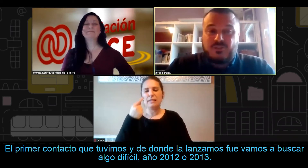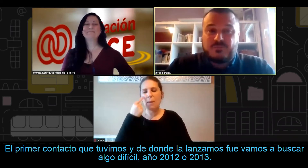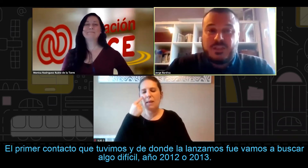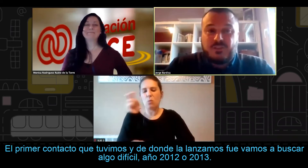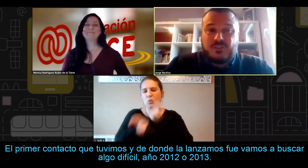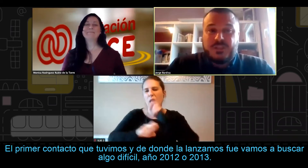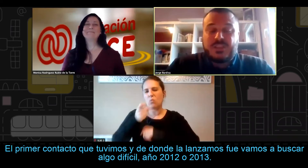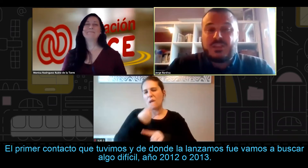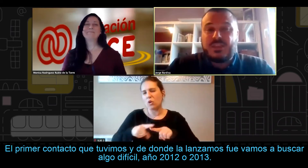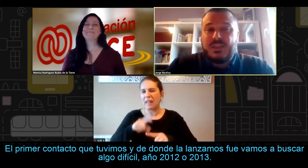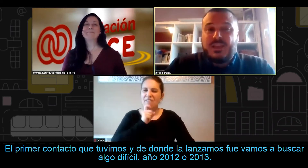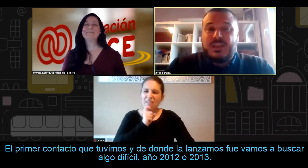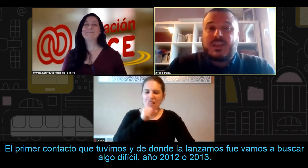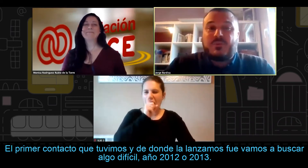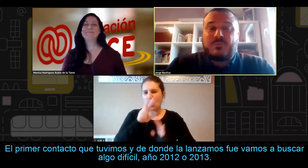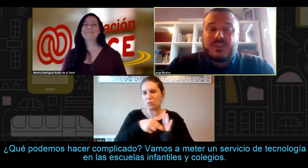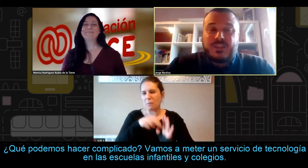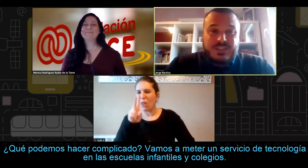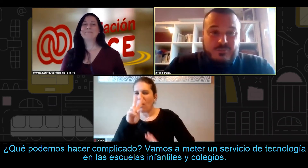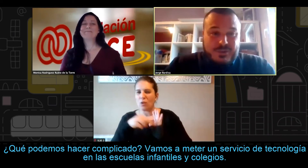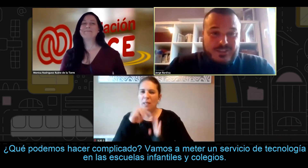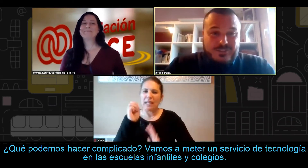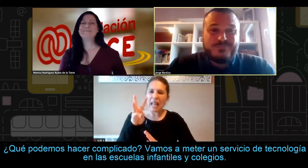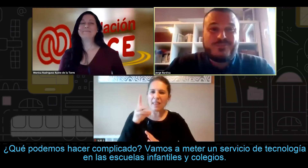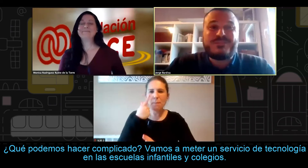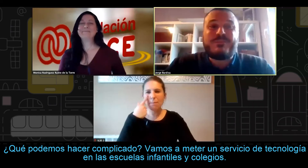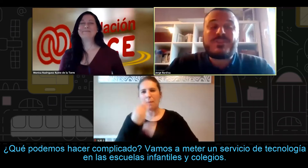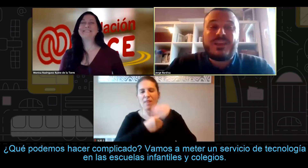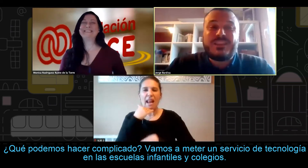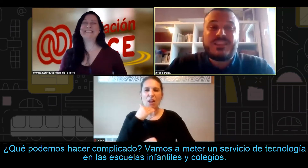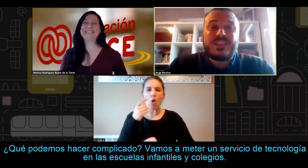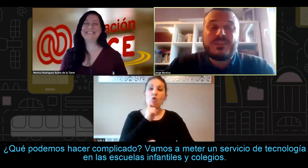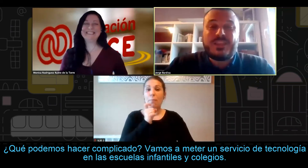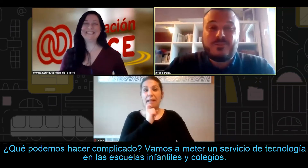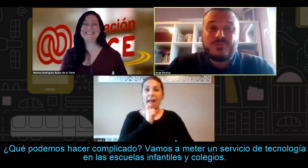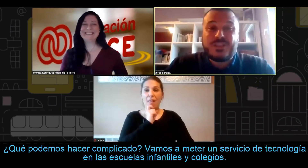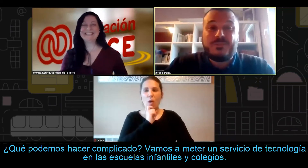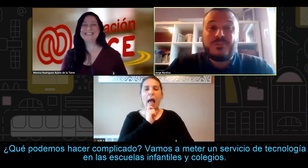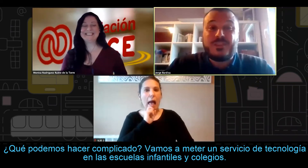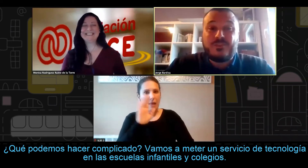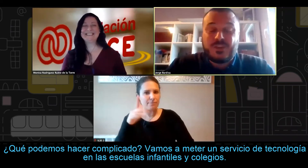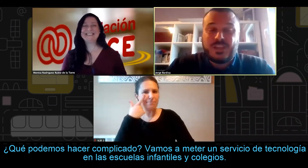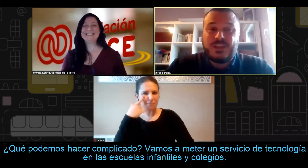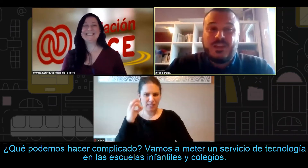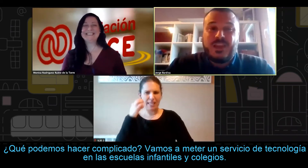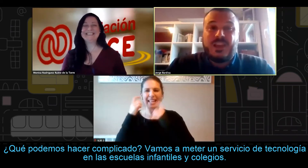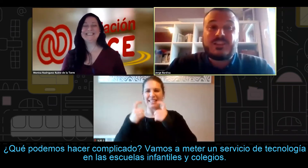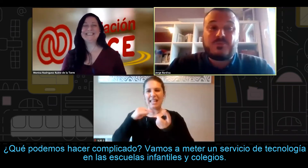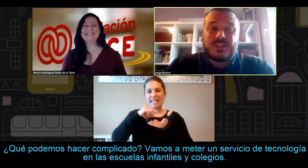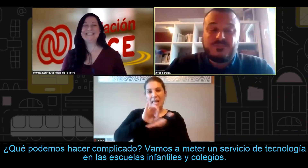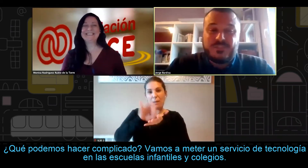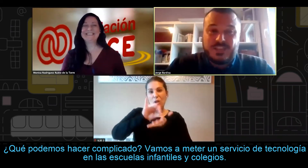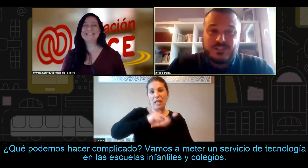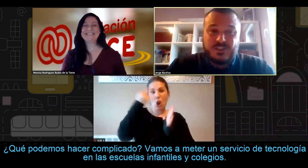año 2012-2013, ¿qué podemos hacer que sea complicado? Pues vamos a intentar meter un servicio de tecnología en las